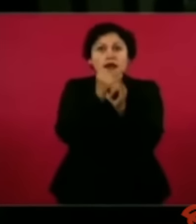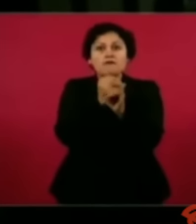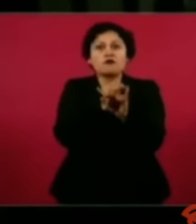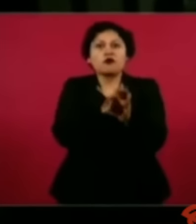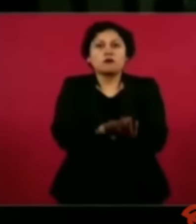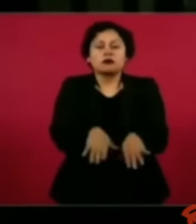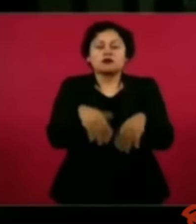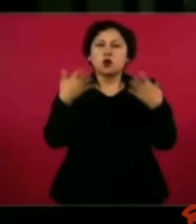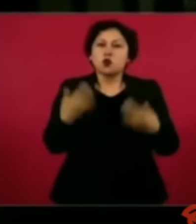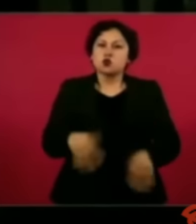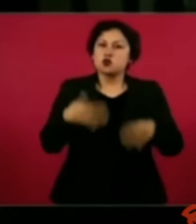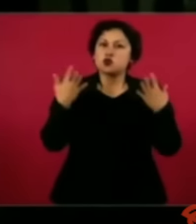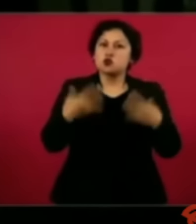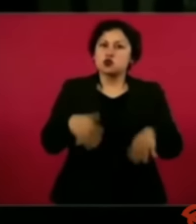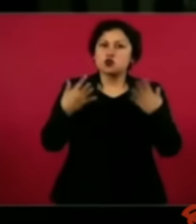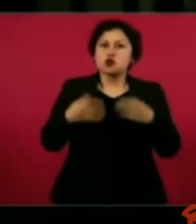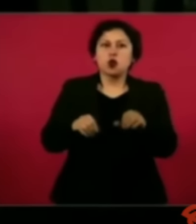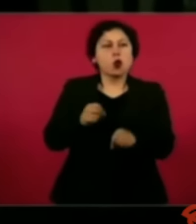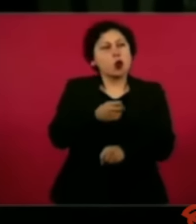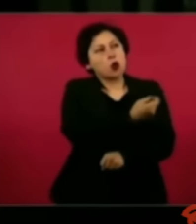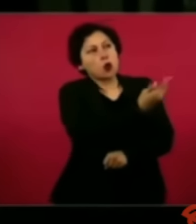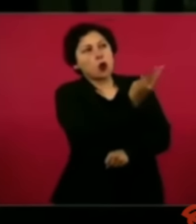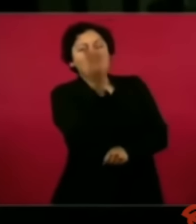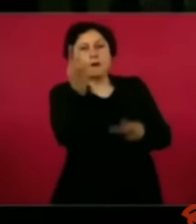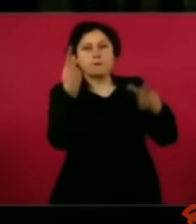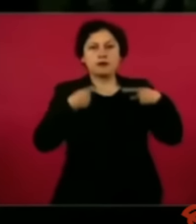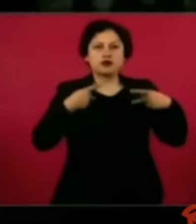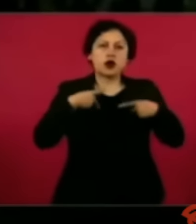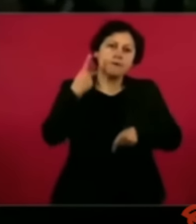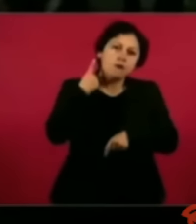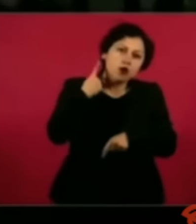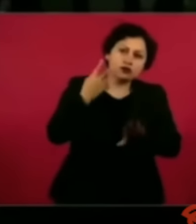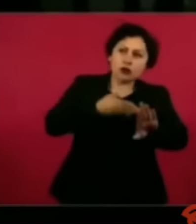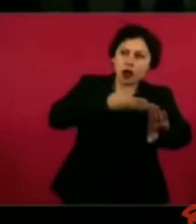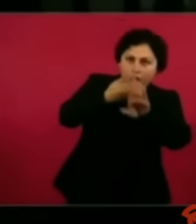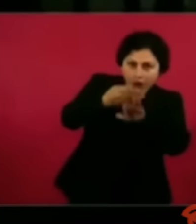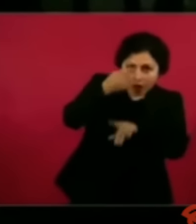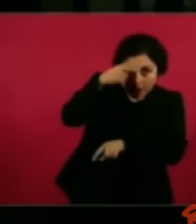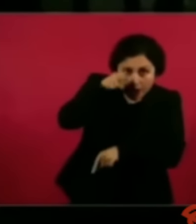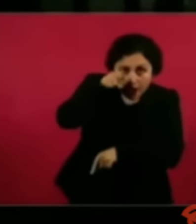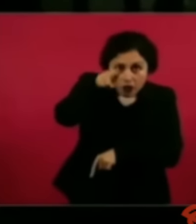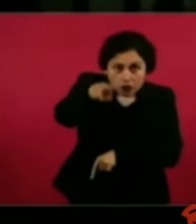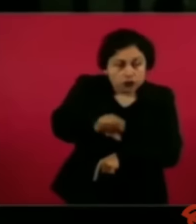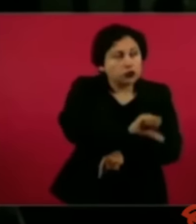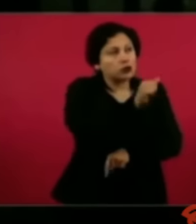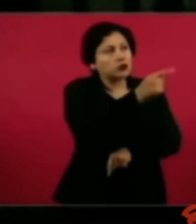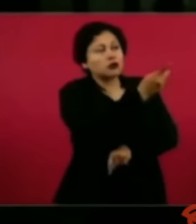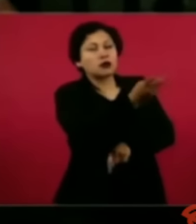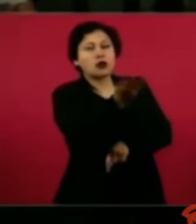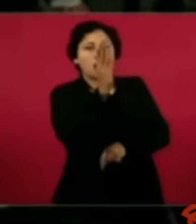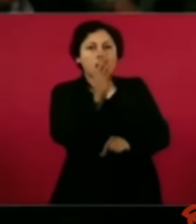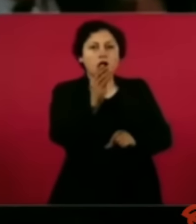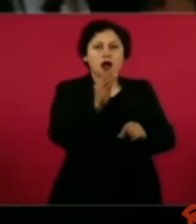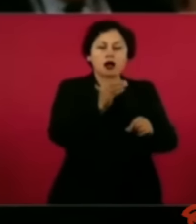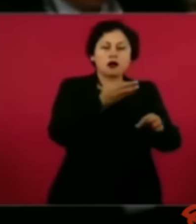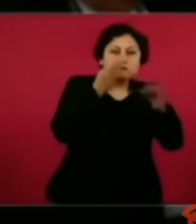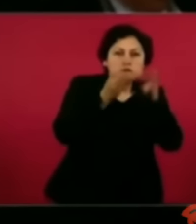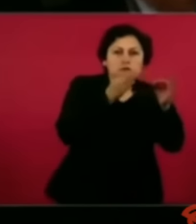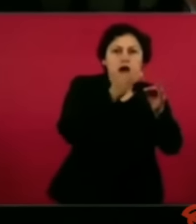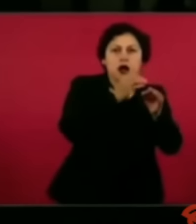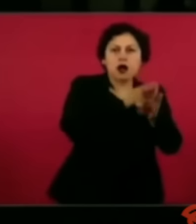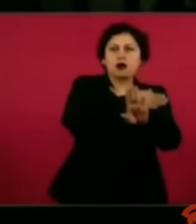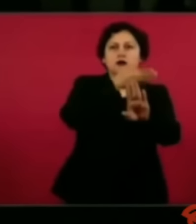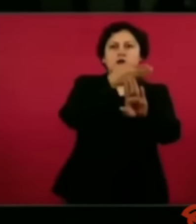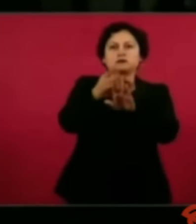políticos y comunicadores. Que usted es un dictador cuando no vienen